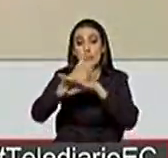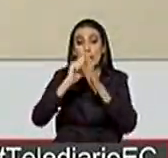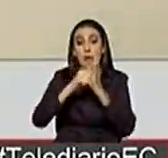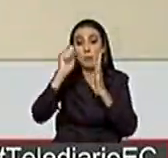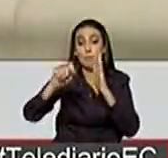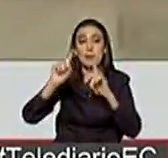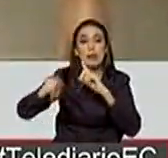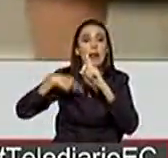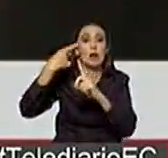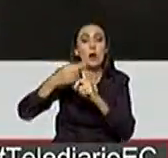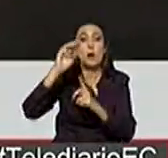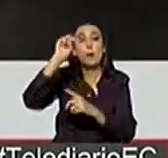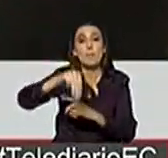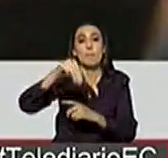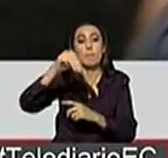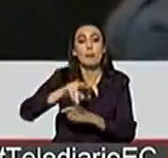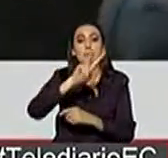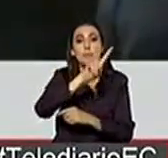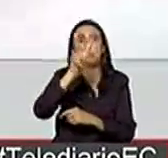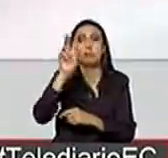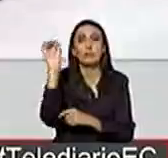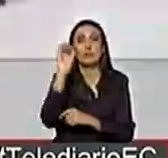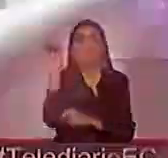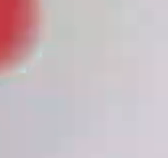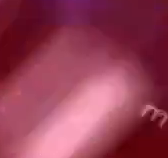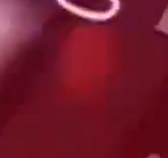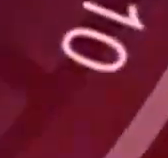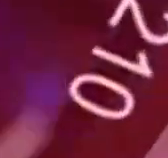fijó para el martes 22 de octubre